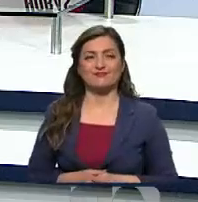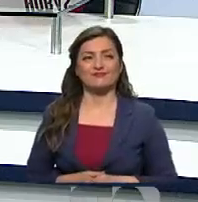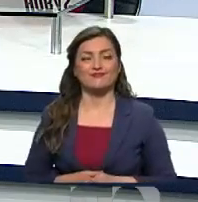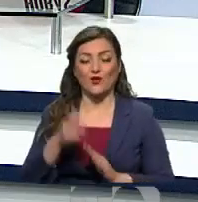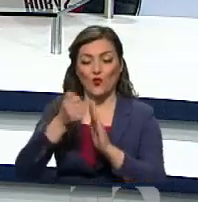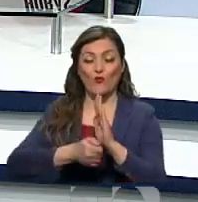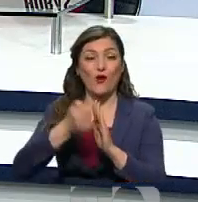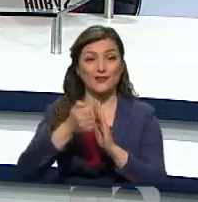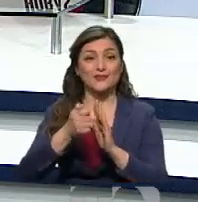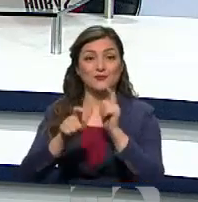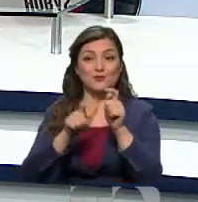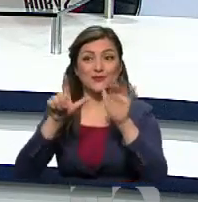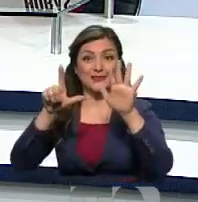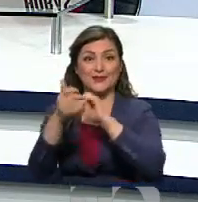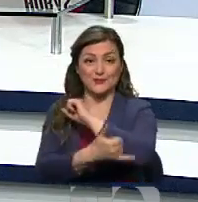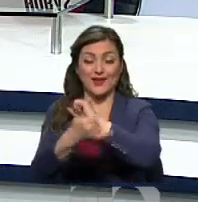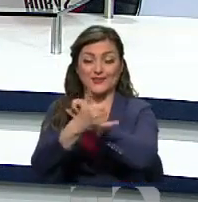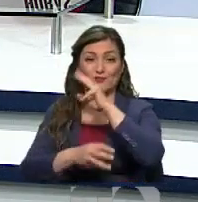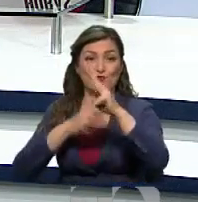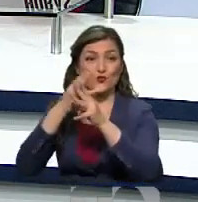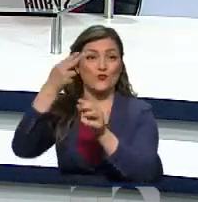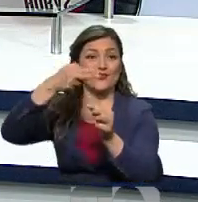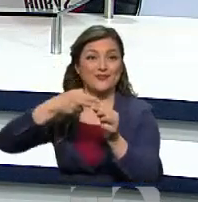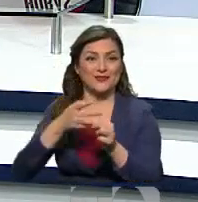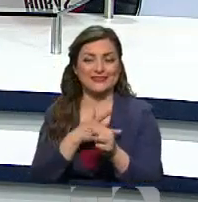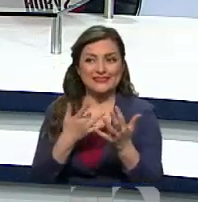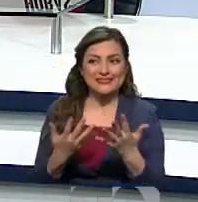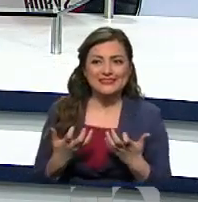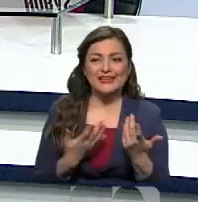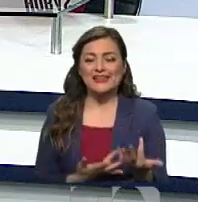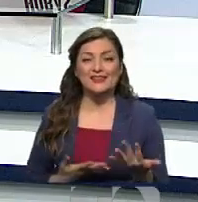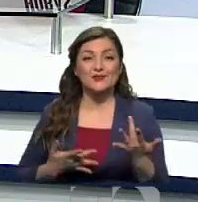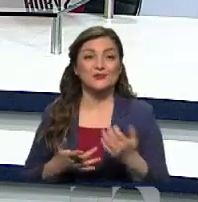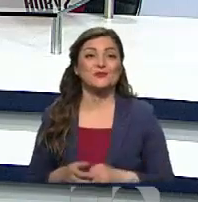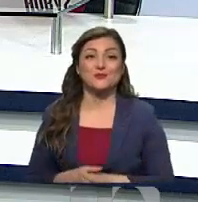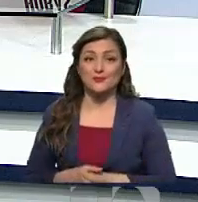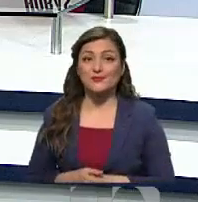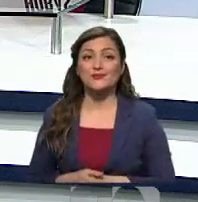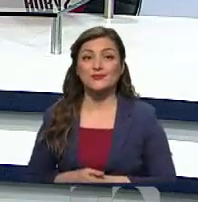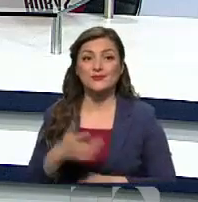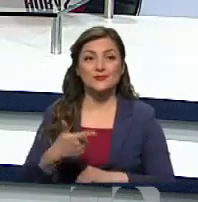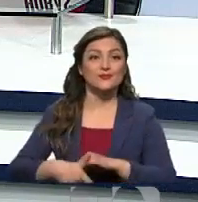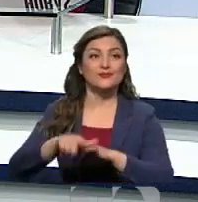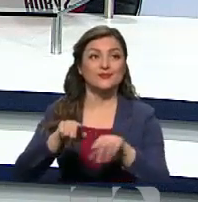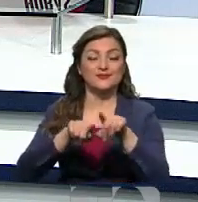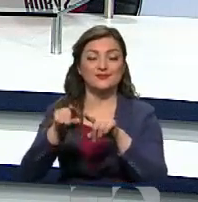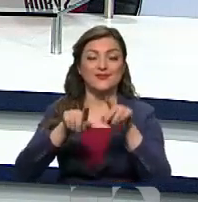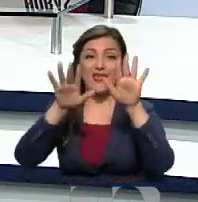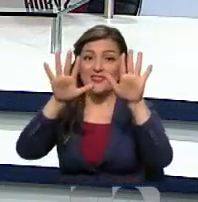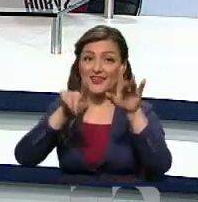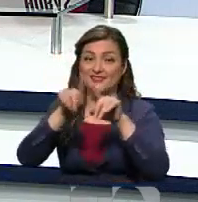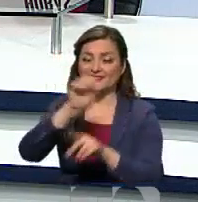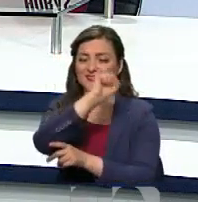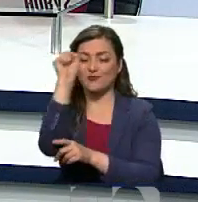de jueces y catadores de 7 países. Existe mucha expectativa en el sur del país, pues Loja ha ganado 10 ediciones